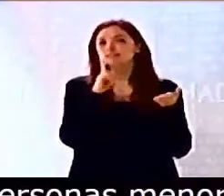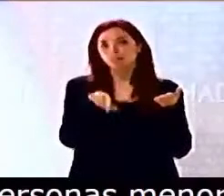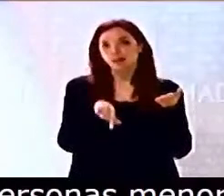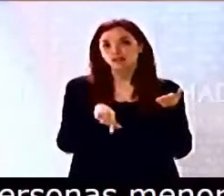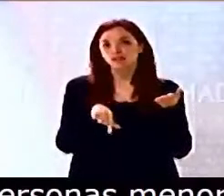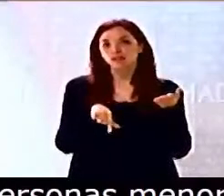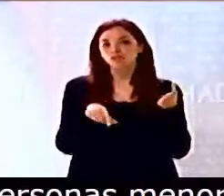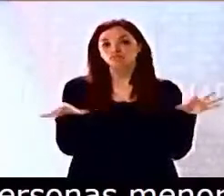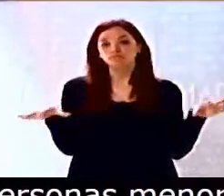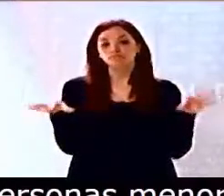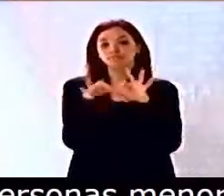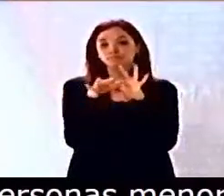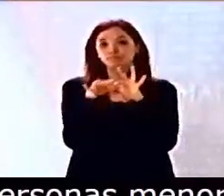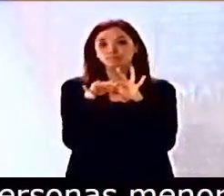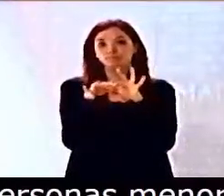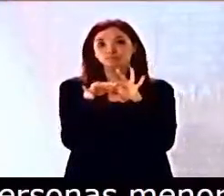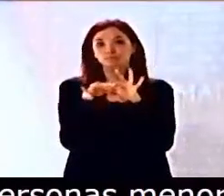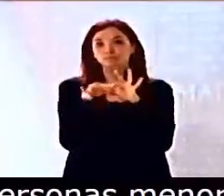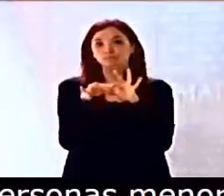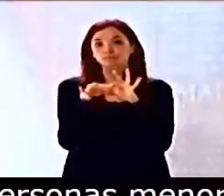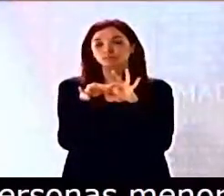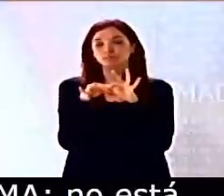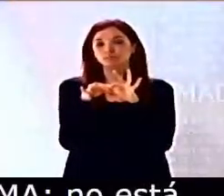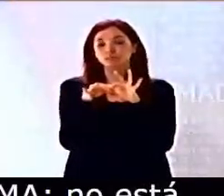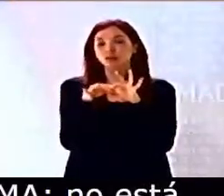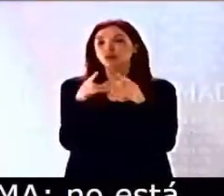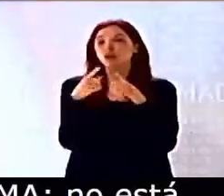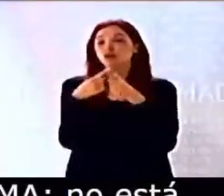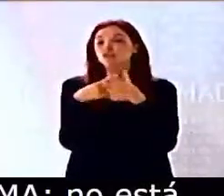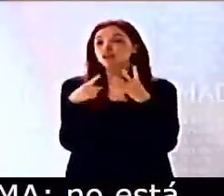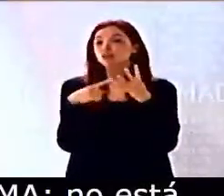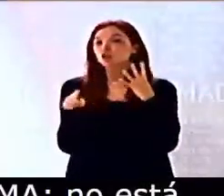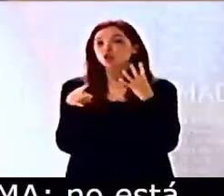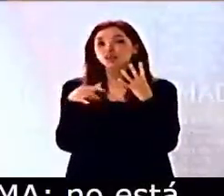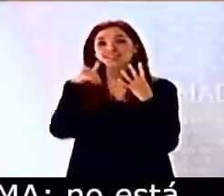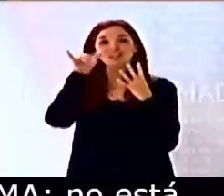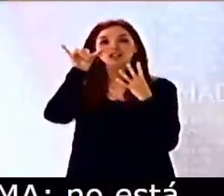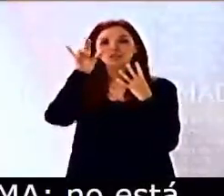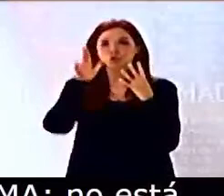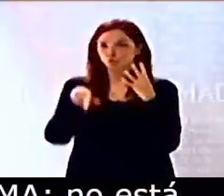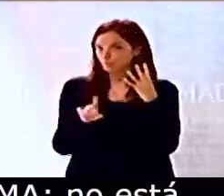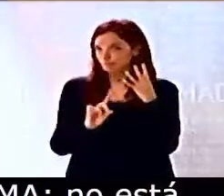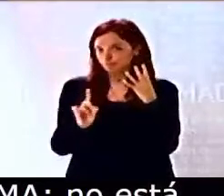no está relacionado con ningún factor de riesgo. Es decir,